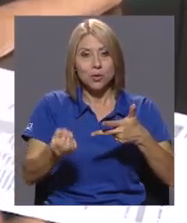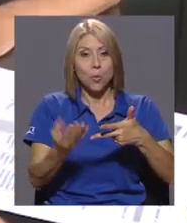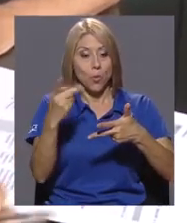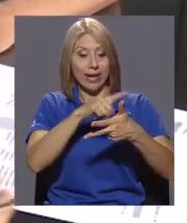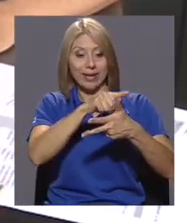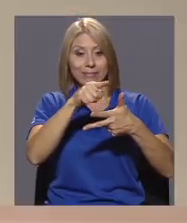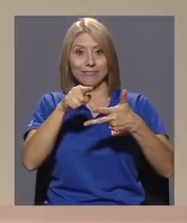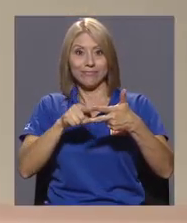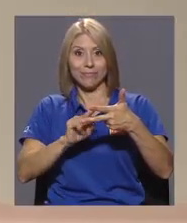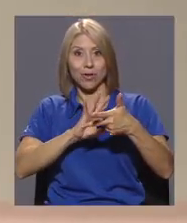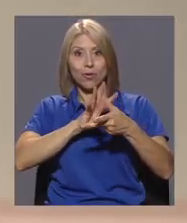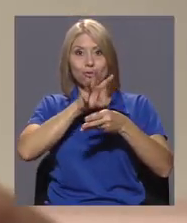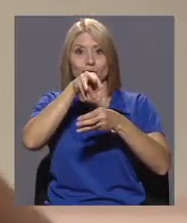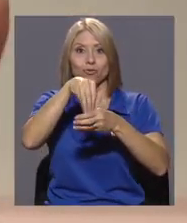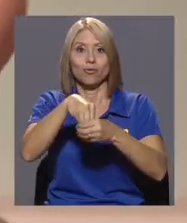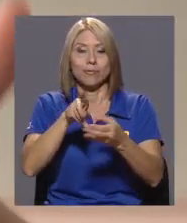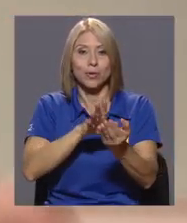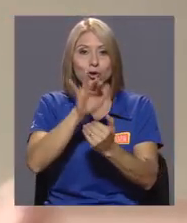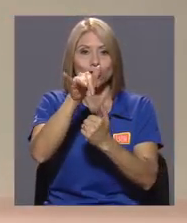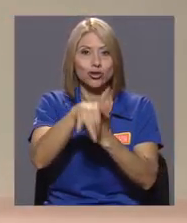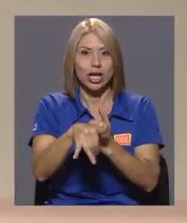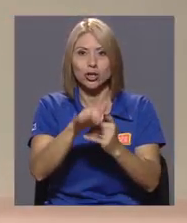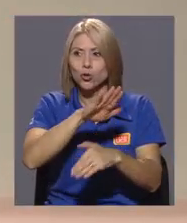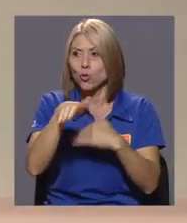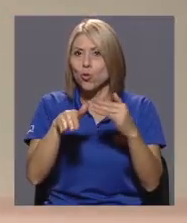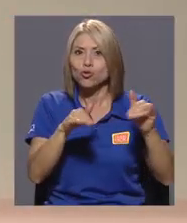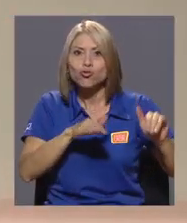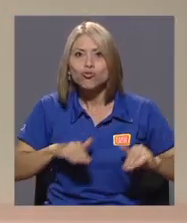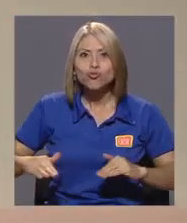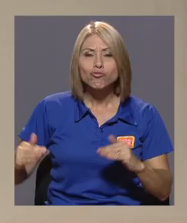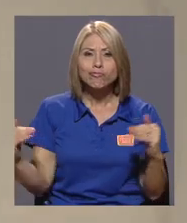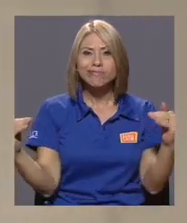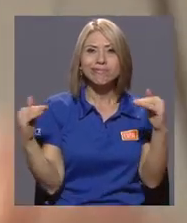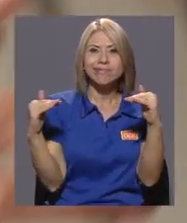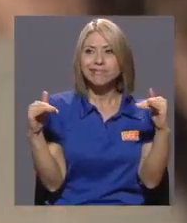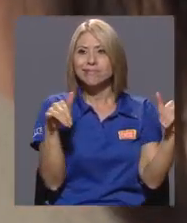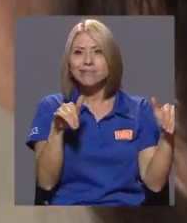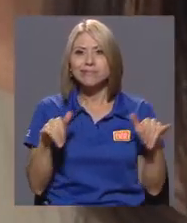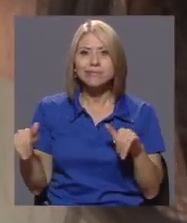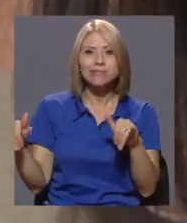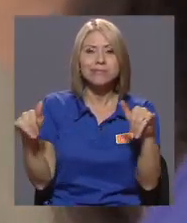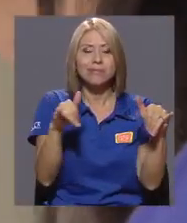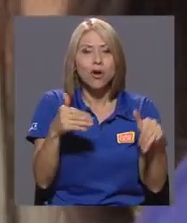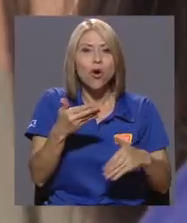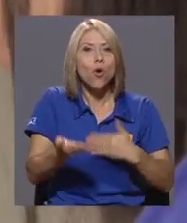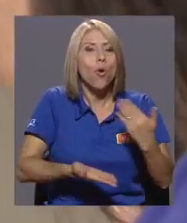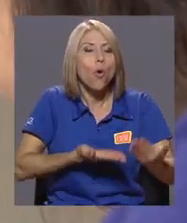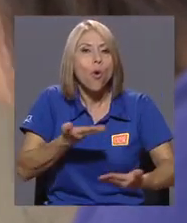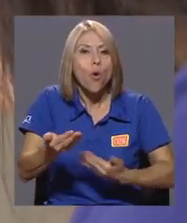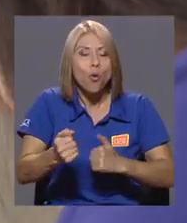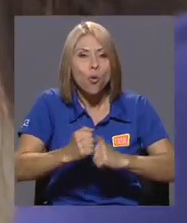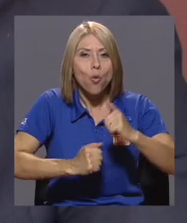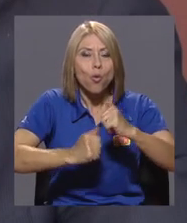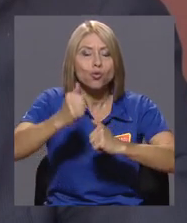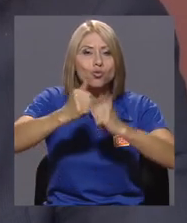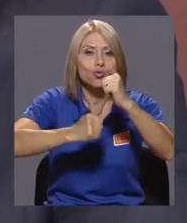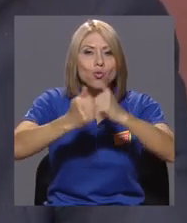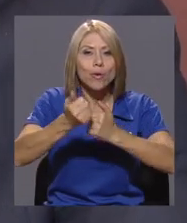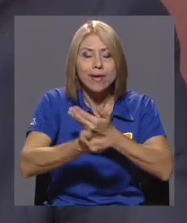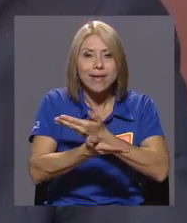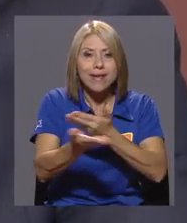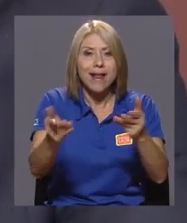a este proyecto de manera horizontal, es decir, de construir y de contribuir a lo que las personas de